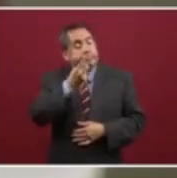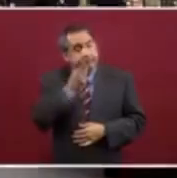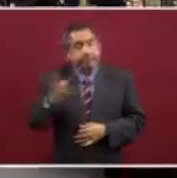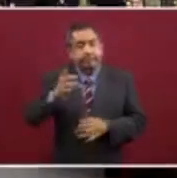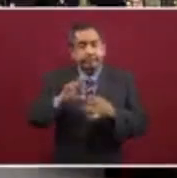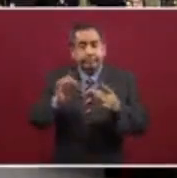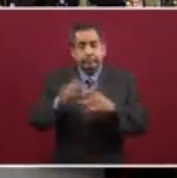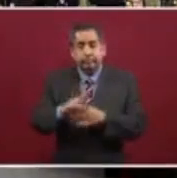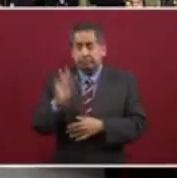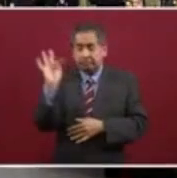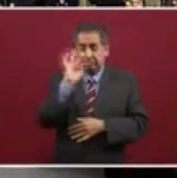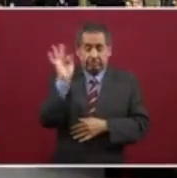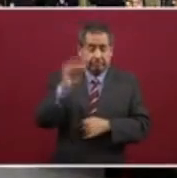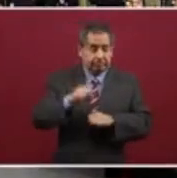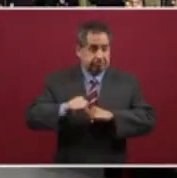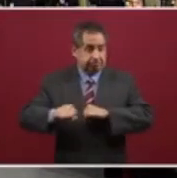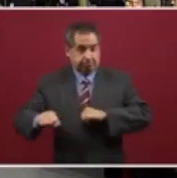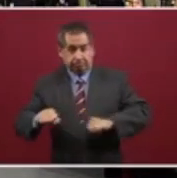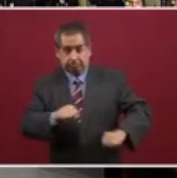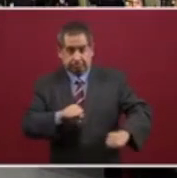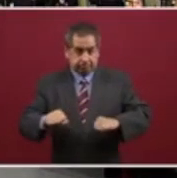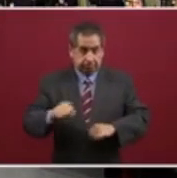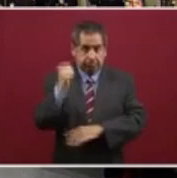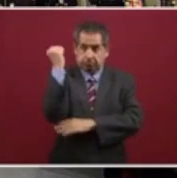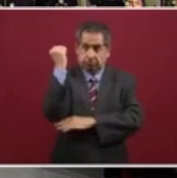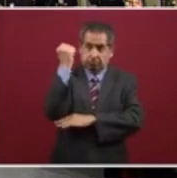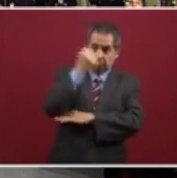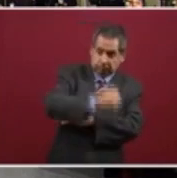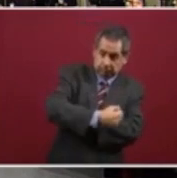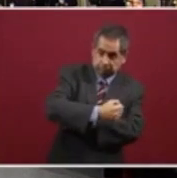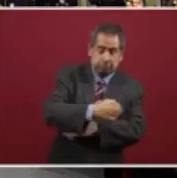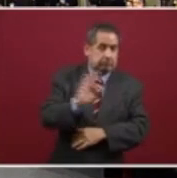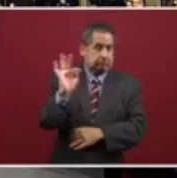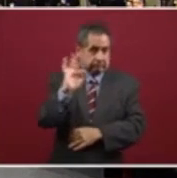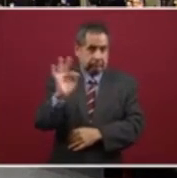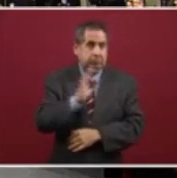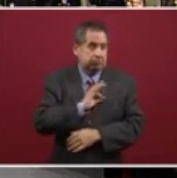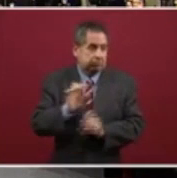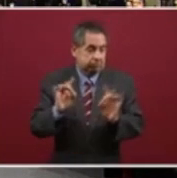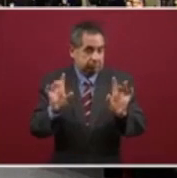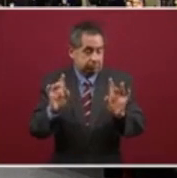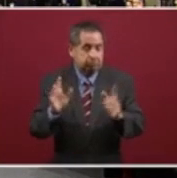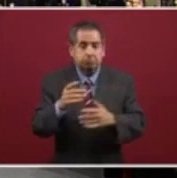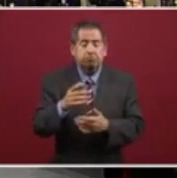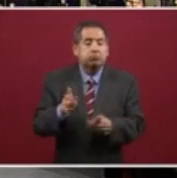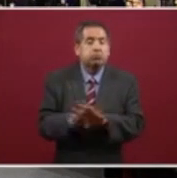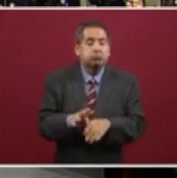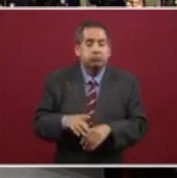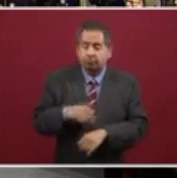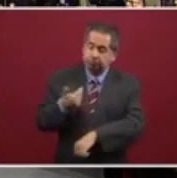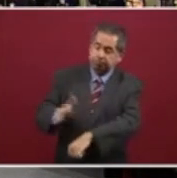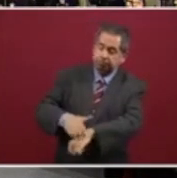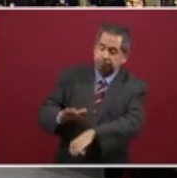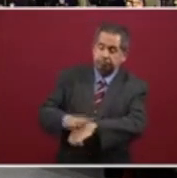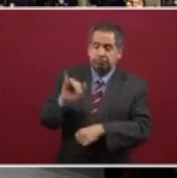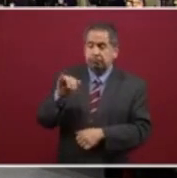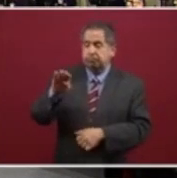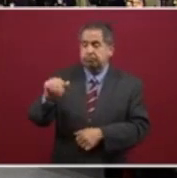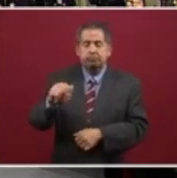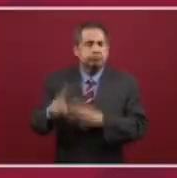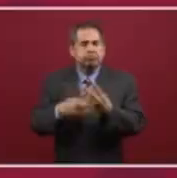que si hay un sismo la columna puede caer. Preguntarle cuál es su opinión y qué llamado le haría al IMBA. Gracias.